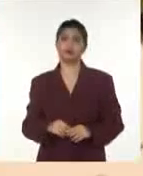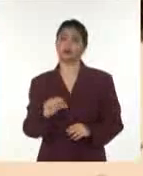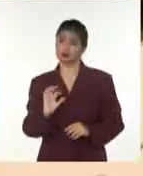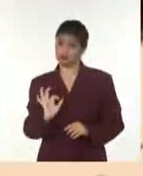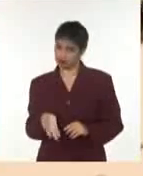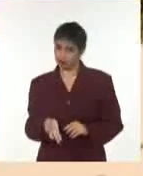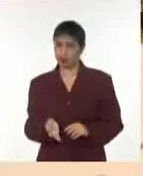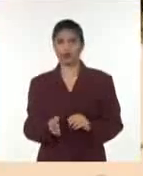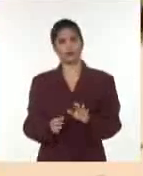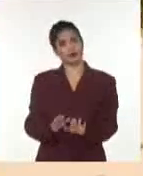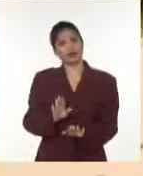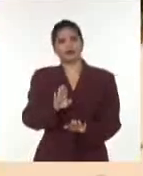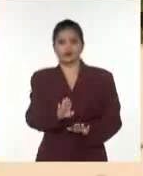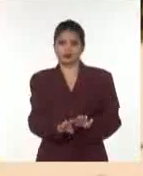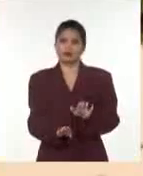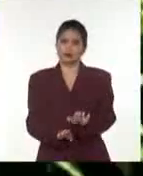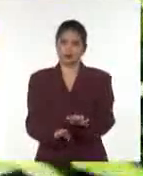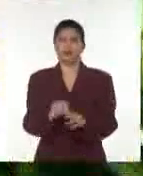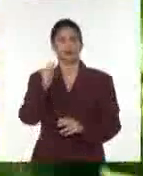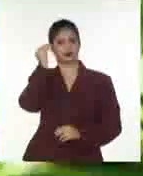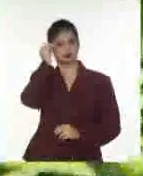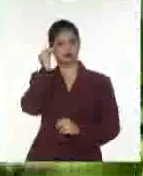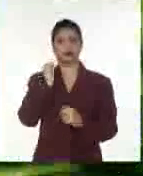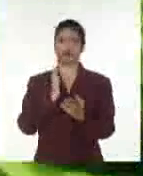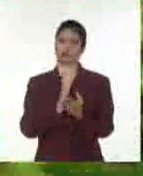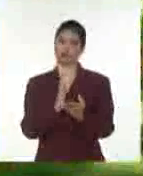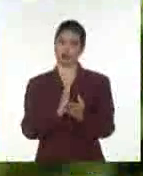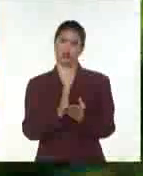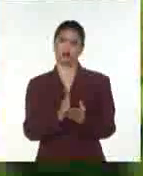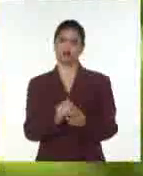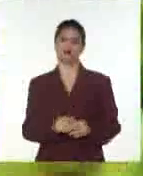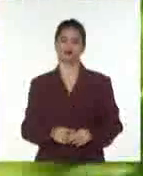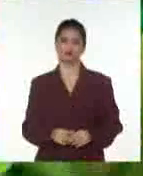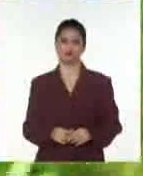haciendo es simplemente estudiarlo.